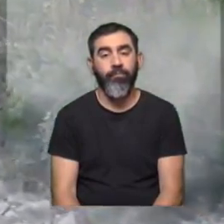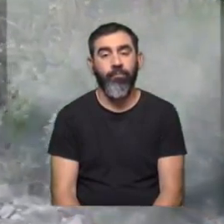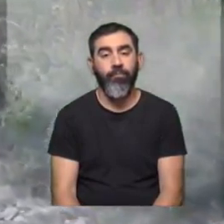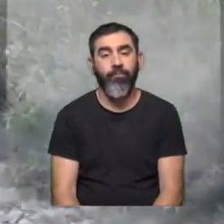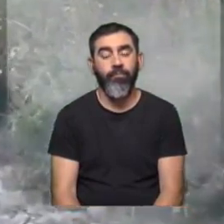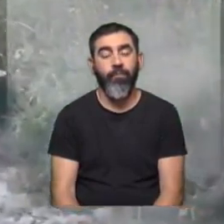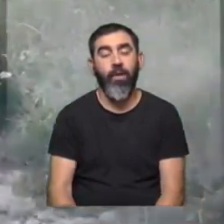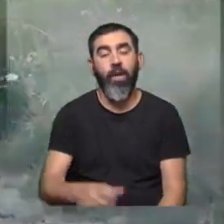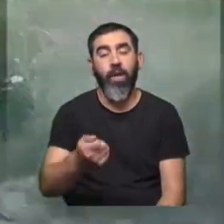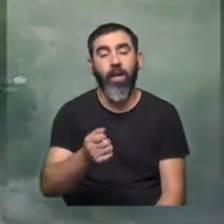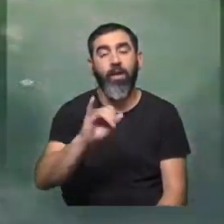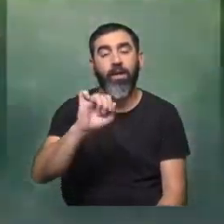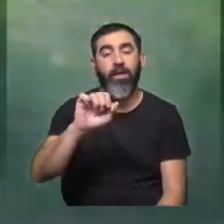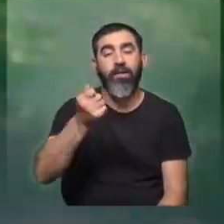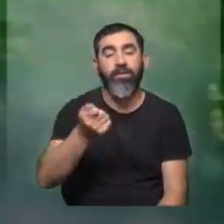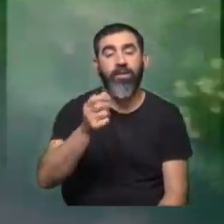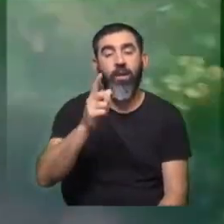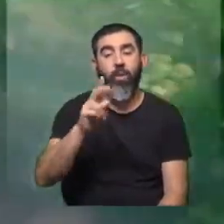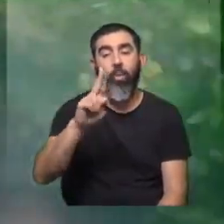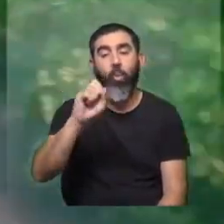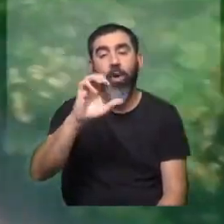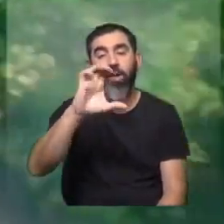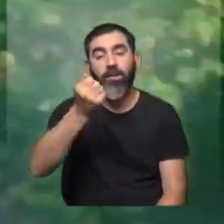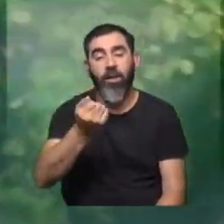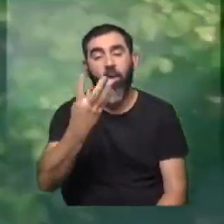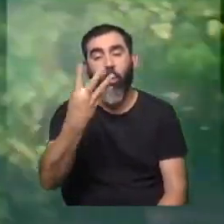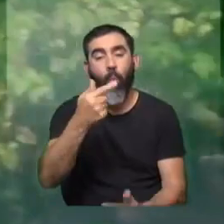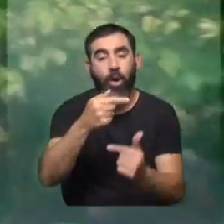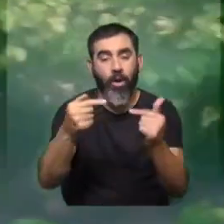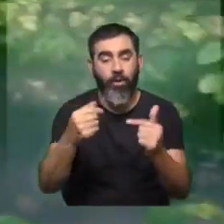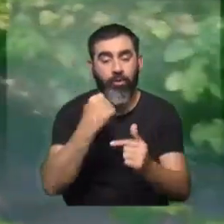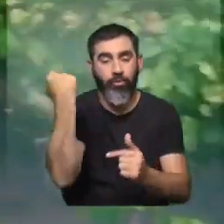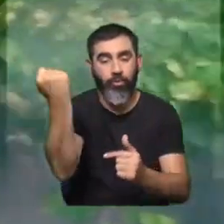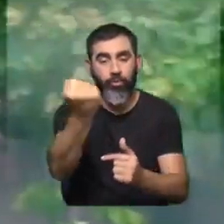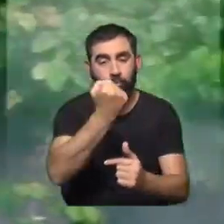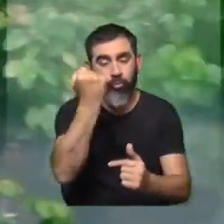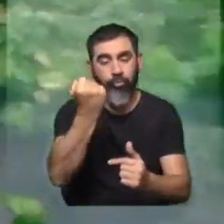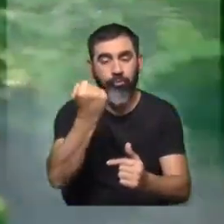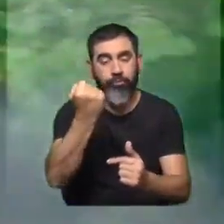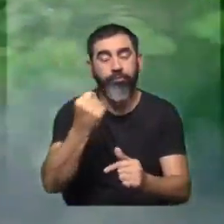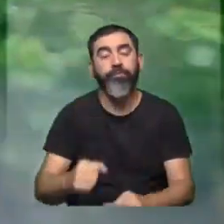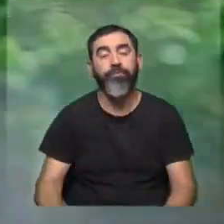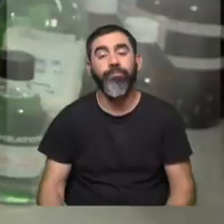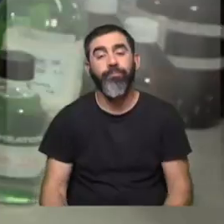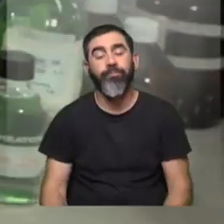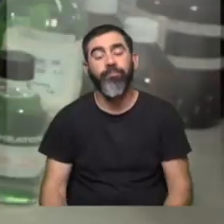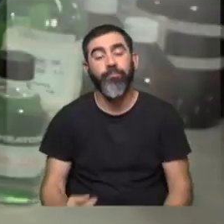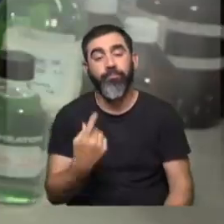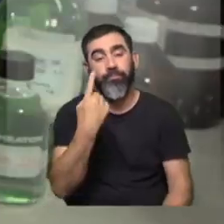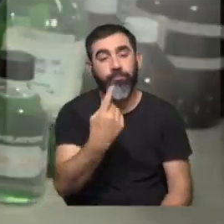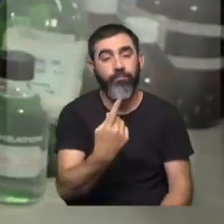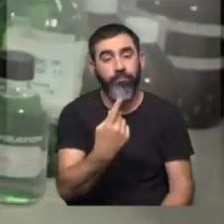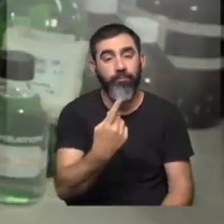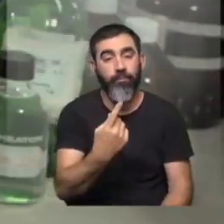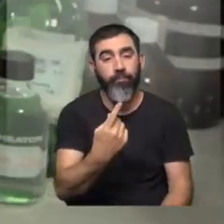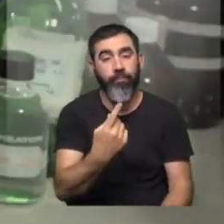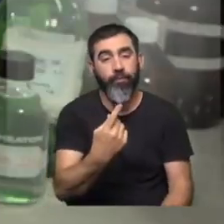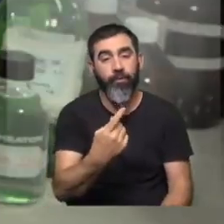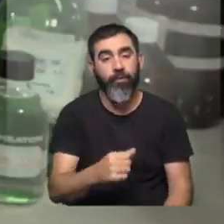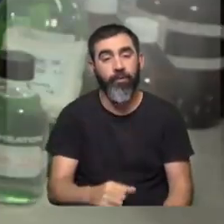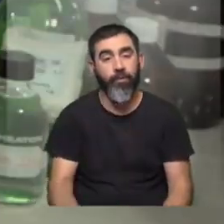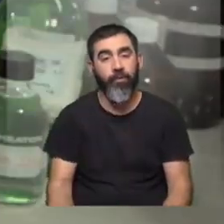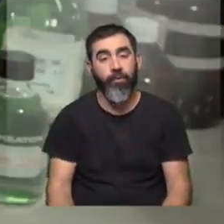La ayahuasca está compuesta por 4 componentes principales que son como los de interés. Por un lado está compuesto por el